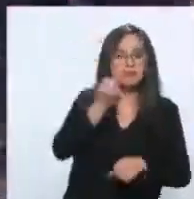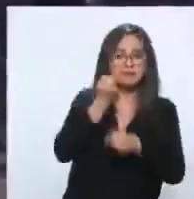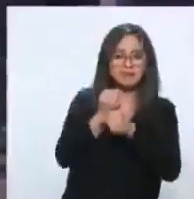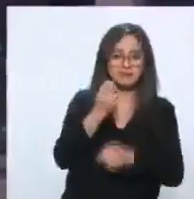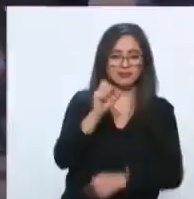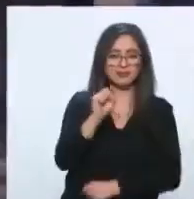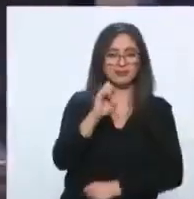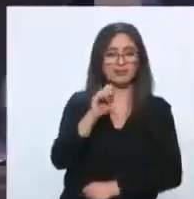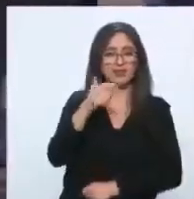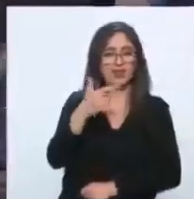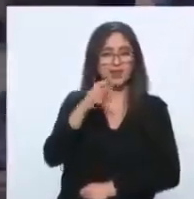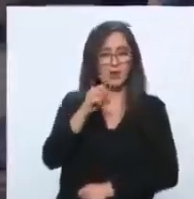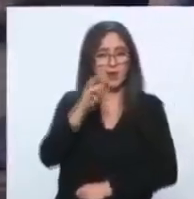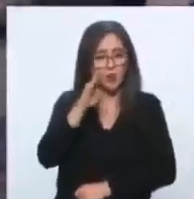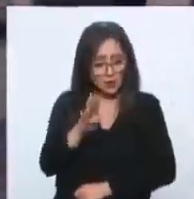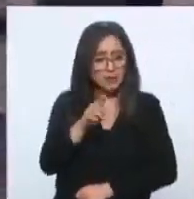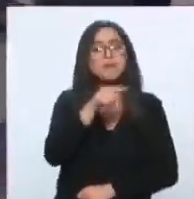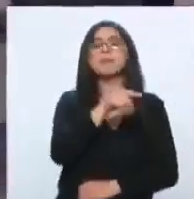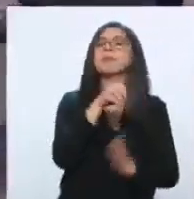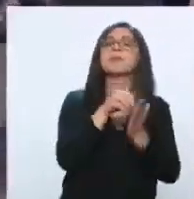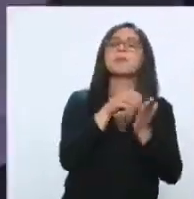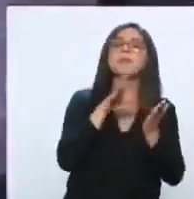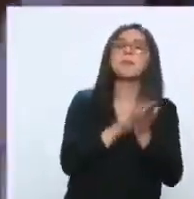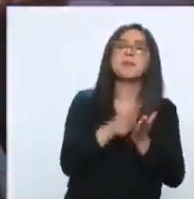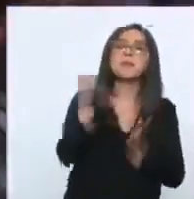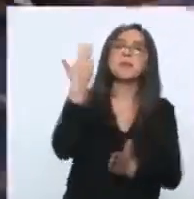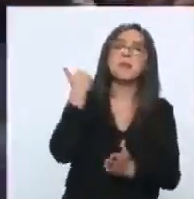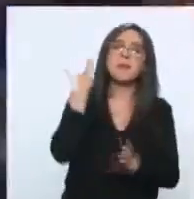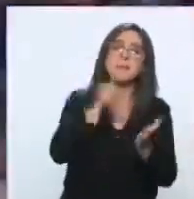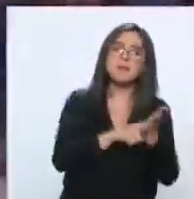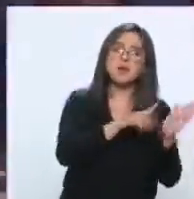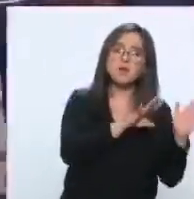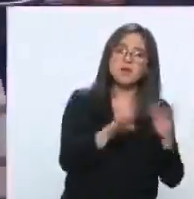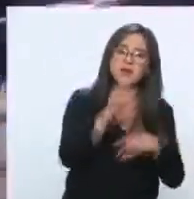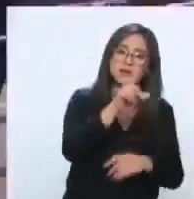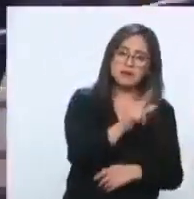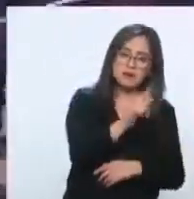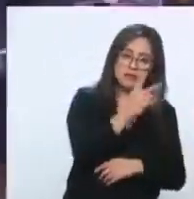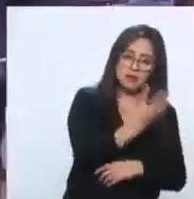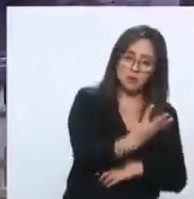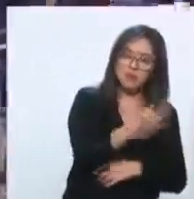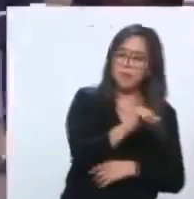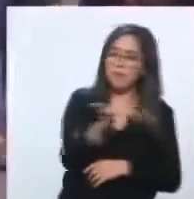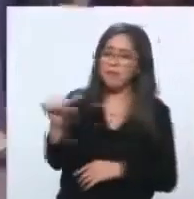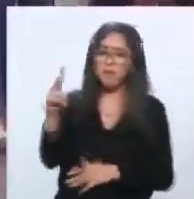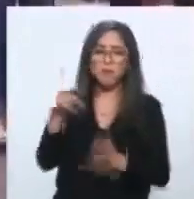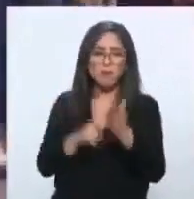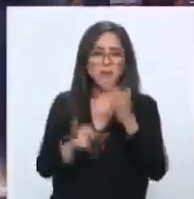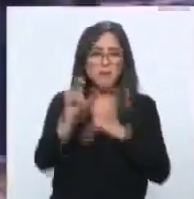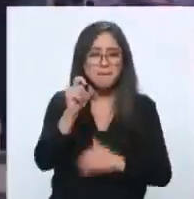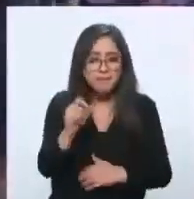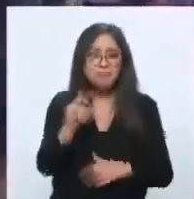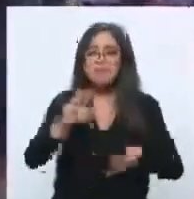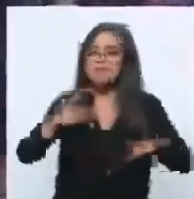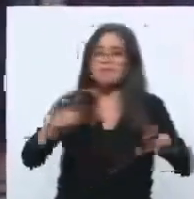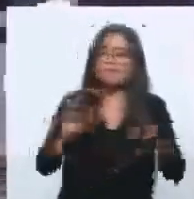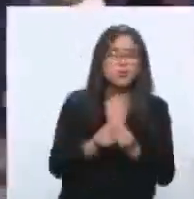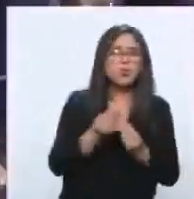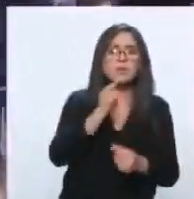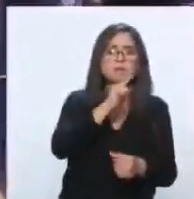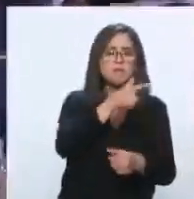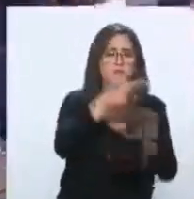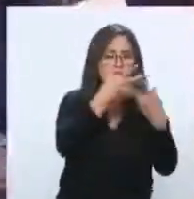puede observar en el dato histórico, que es desde 1964 hasta el 2020, tenemos reportadas